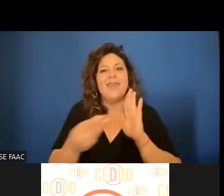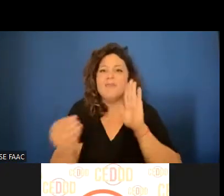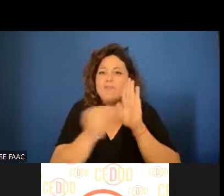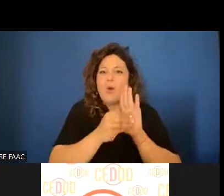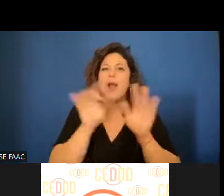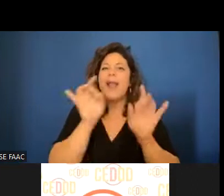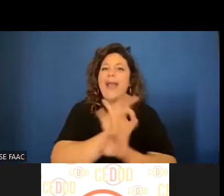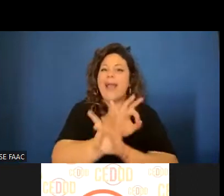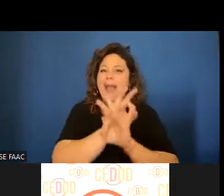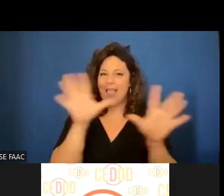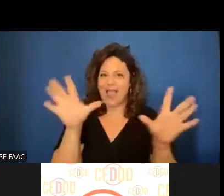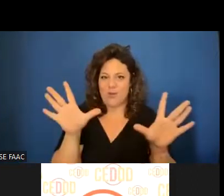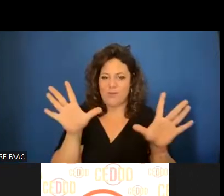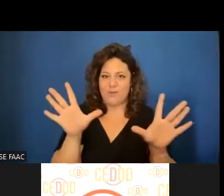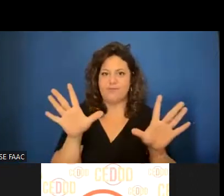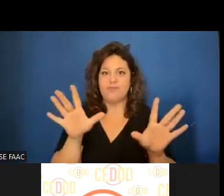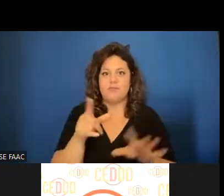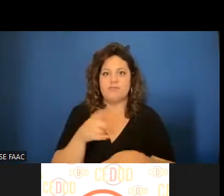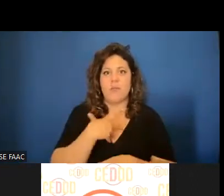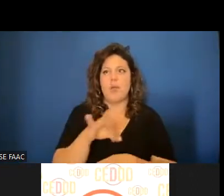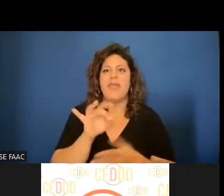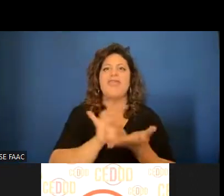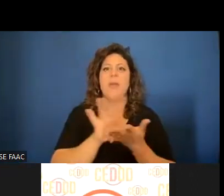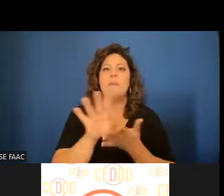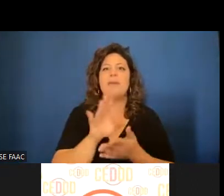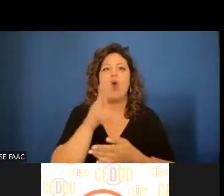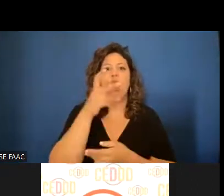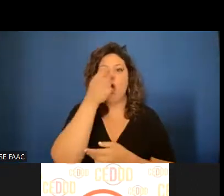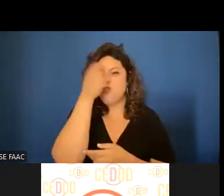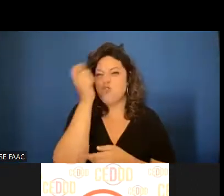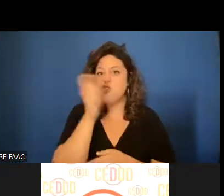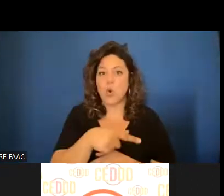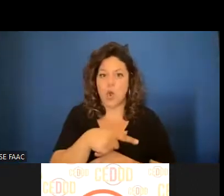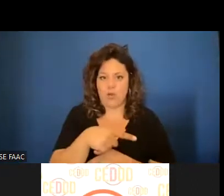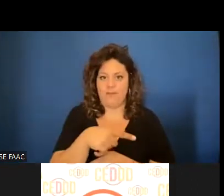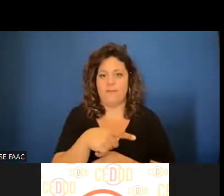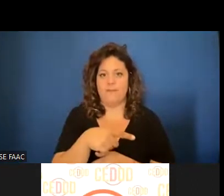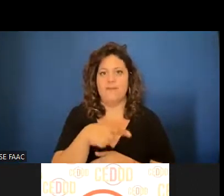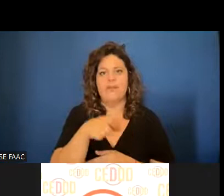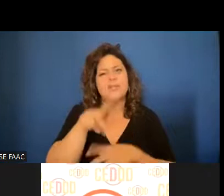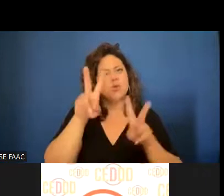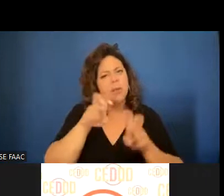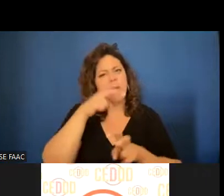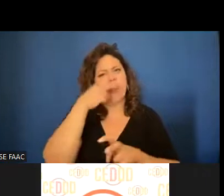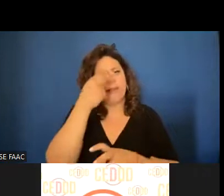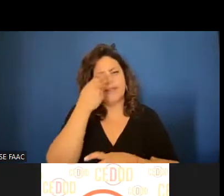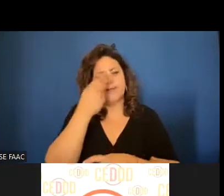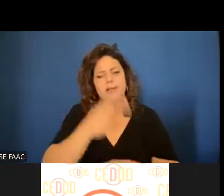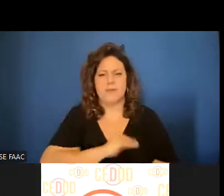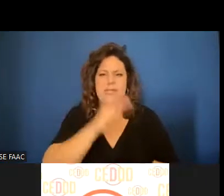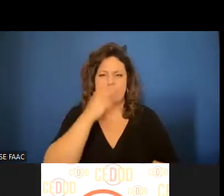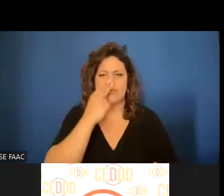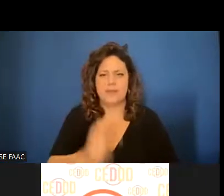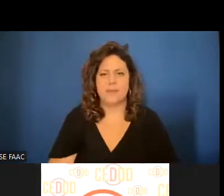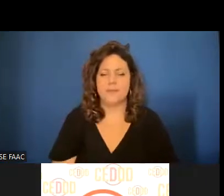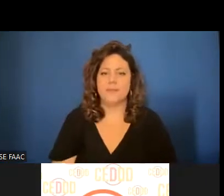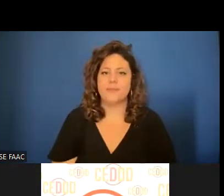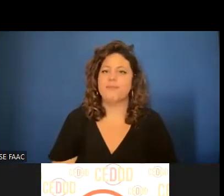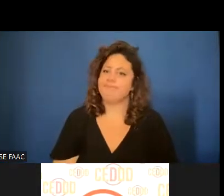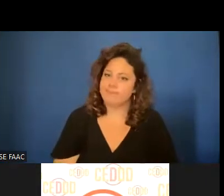pasos, pues tienen sus carencias. El problema a veces es, ¿no?, esa